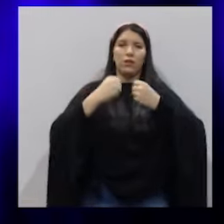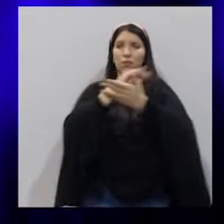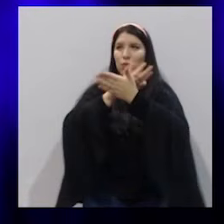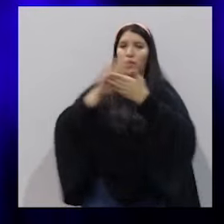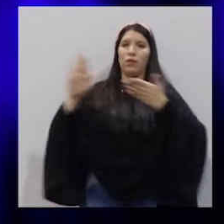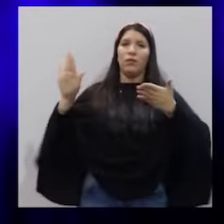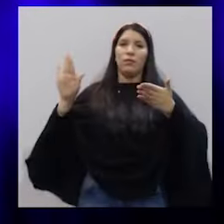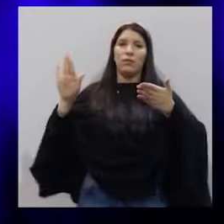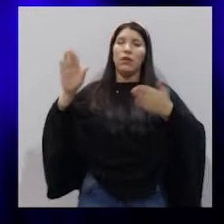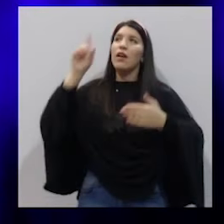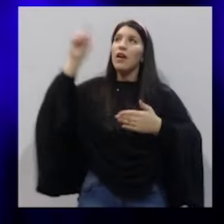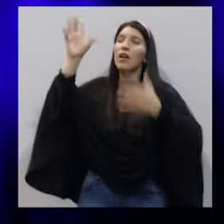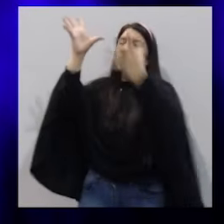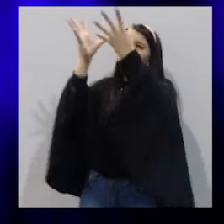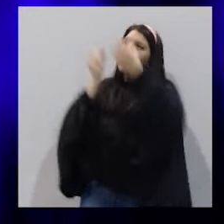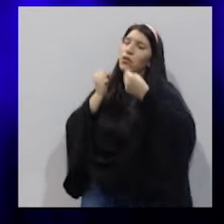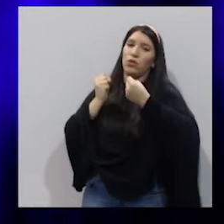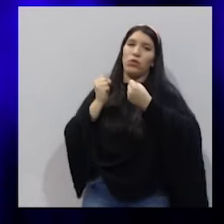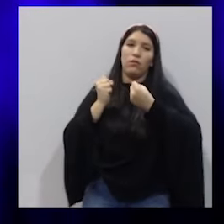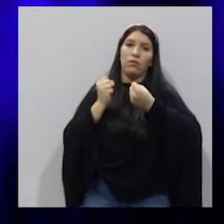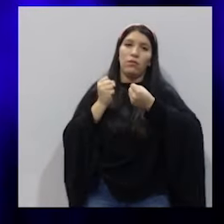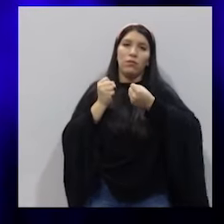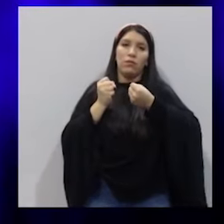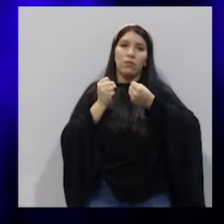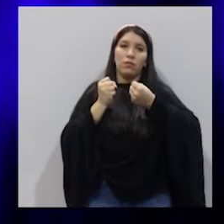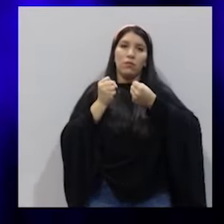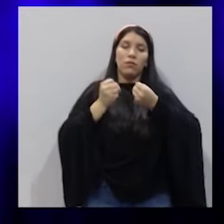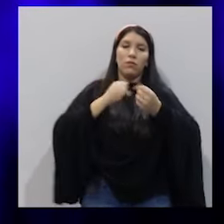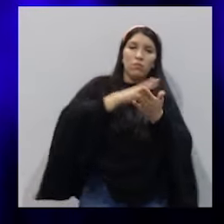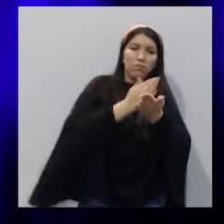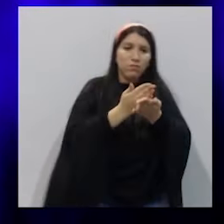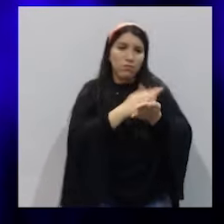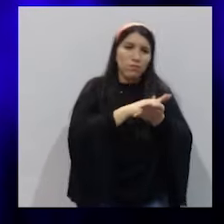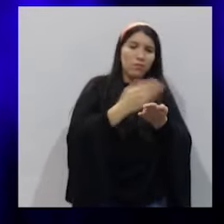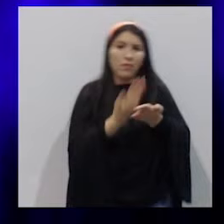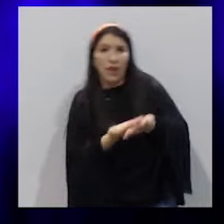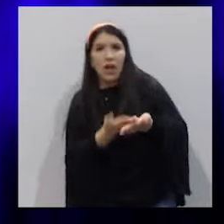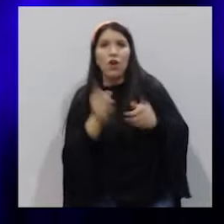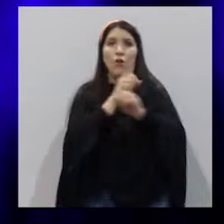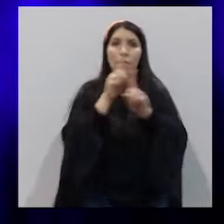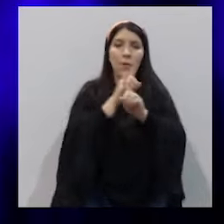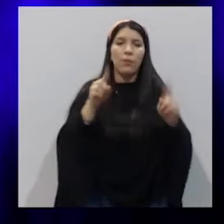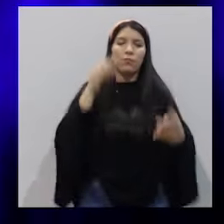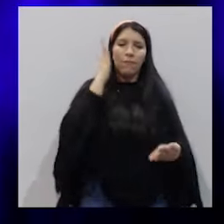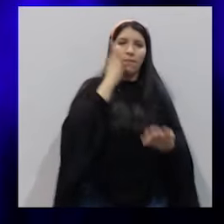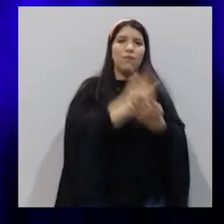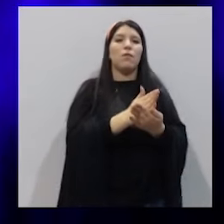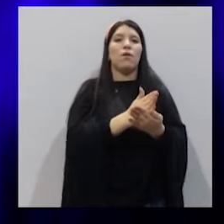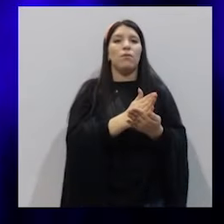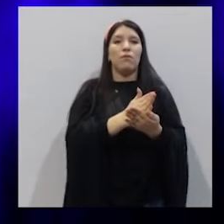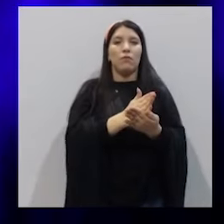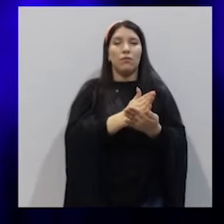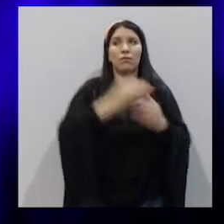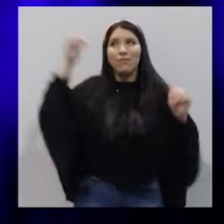iglesia pero el problema no es la tentación o las tentaciones el secreto está como está nuestra vida interior